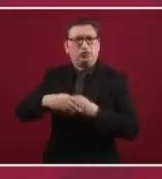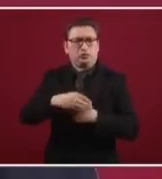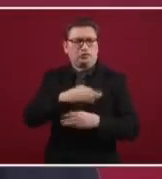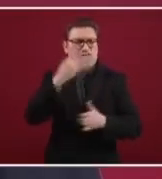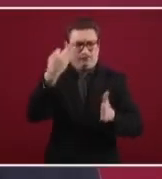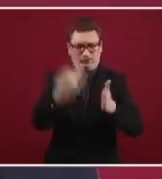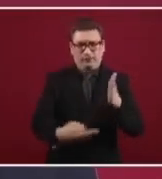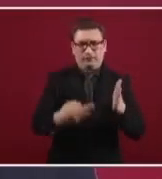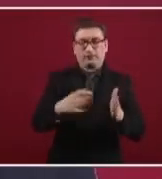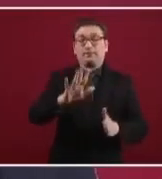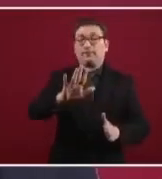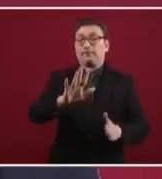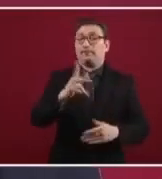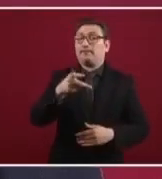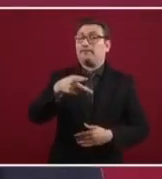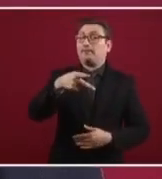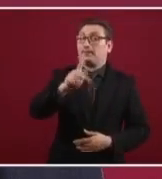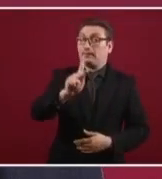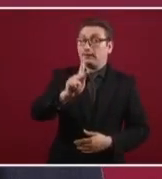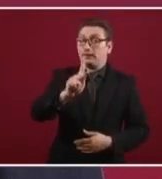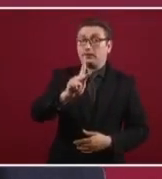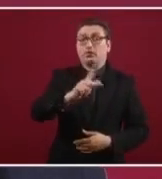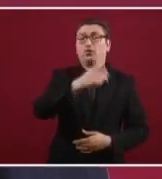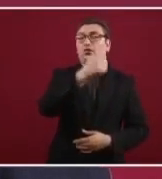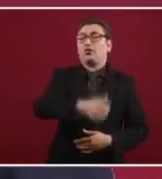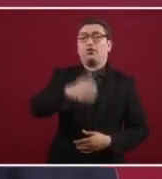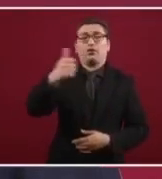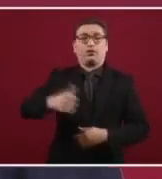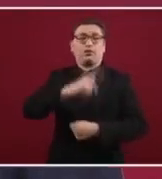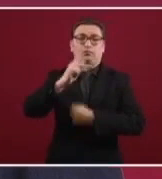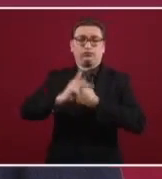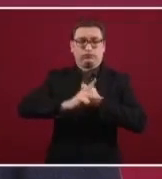con respecto a la soberanía